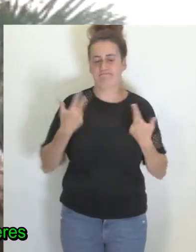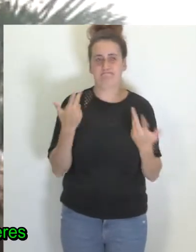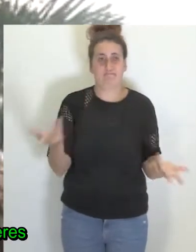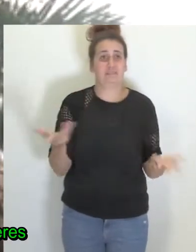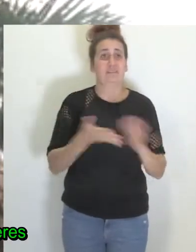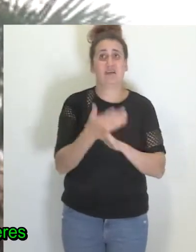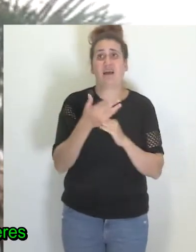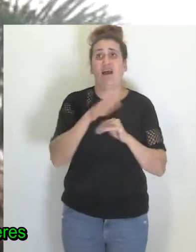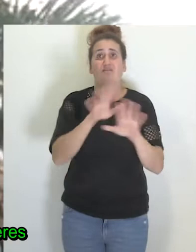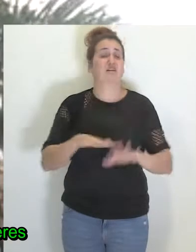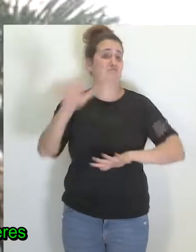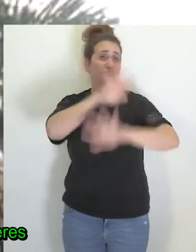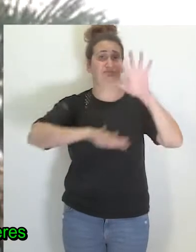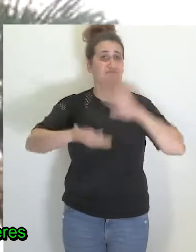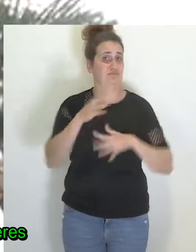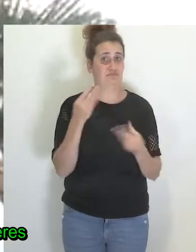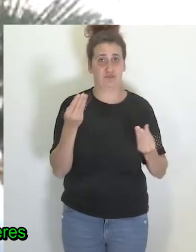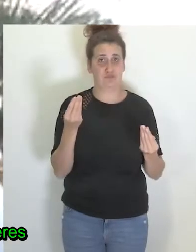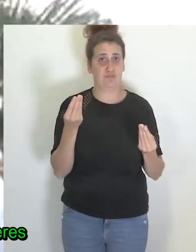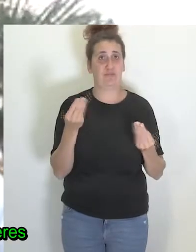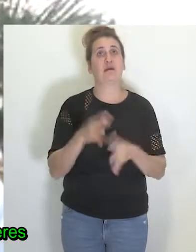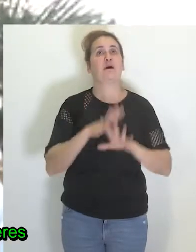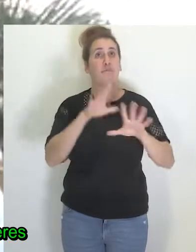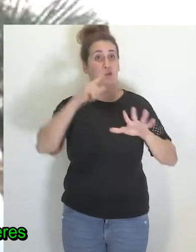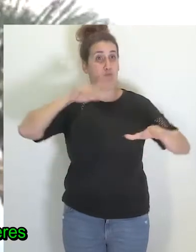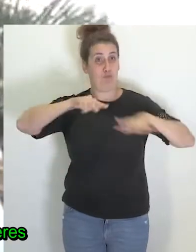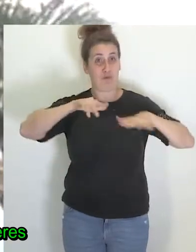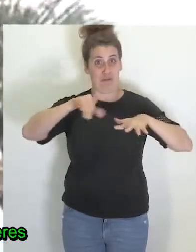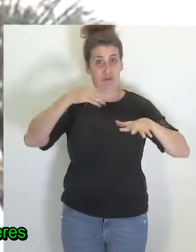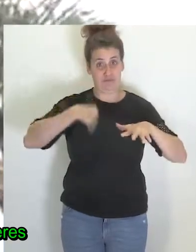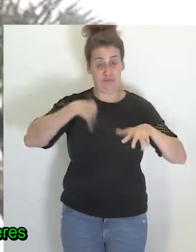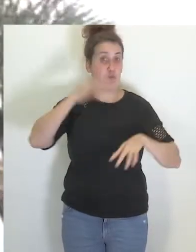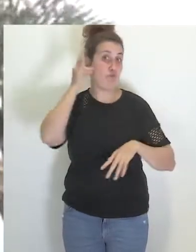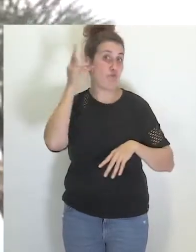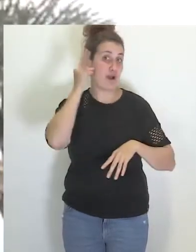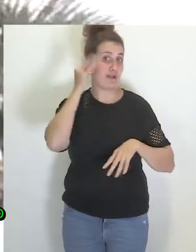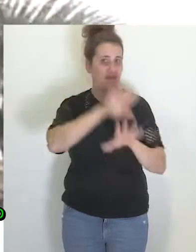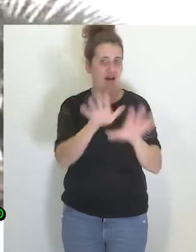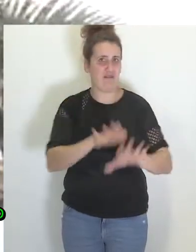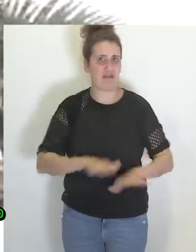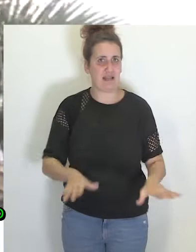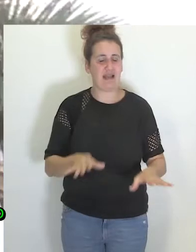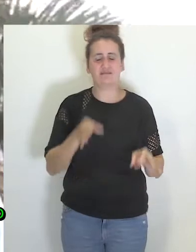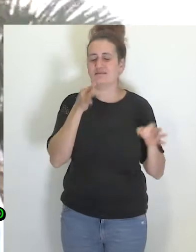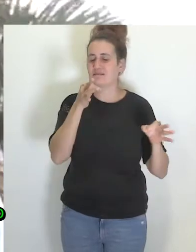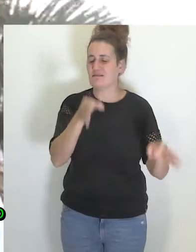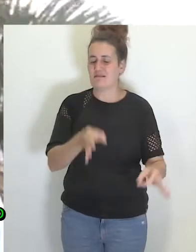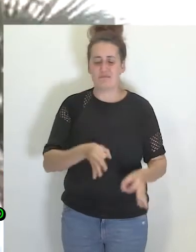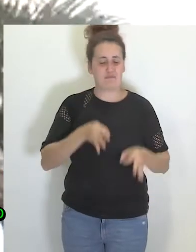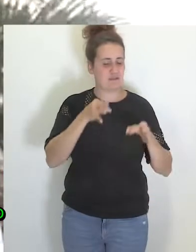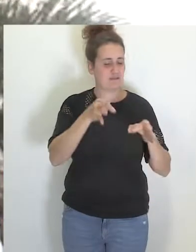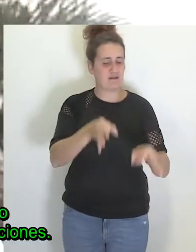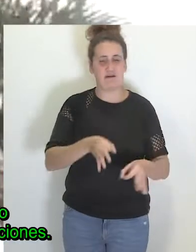y era muy, muy complejo. Pero es este movimiento de mujeres el que finalmente estuvo